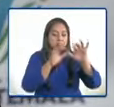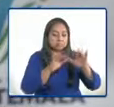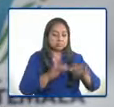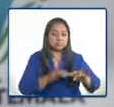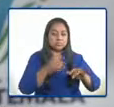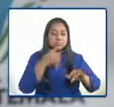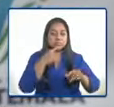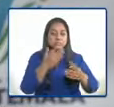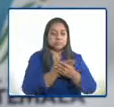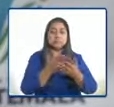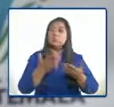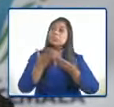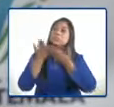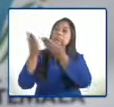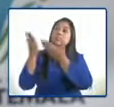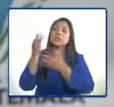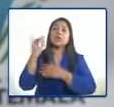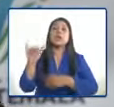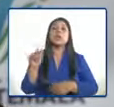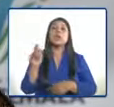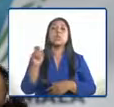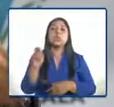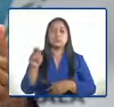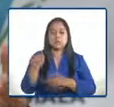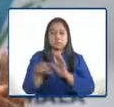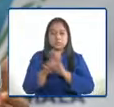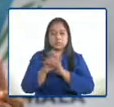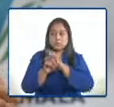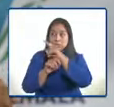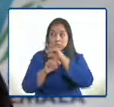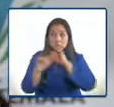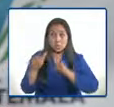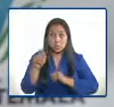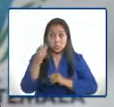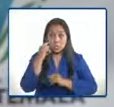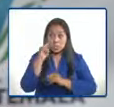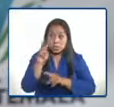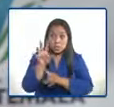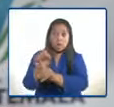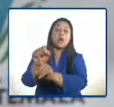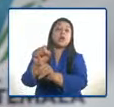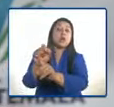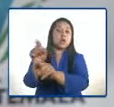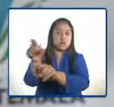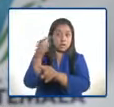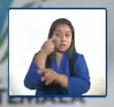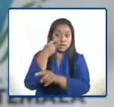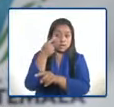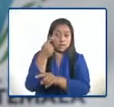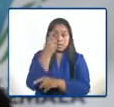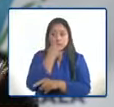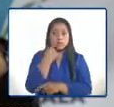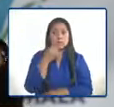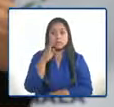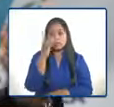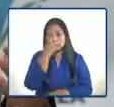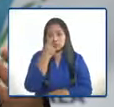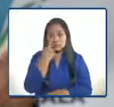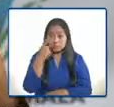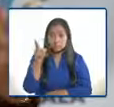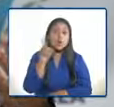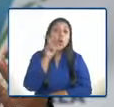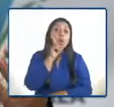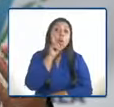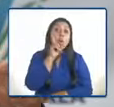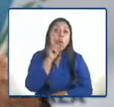y luego es enviado al juez. Si en algún momento se da cuenta el equipo multidisciplinario de la Secretaría de Bienestar Social que el joven